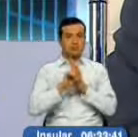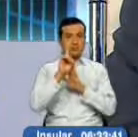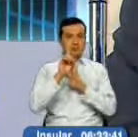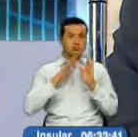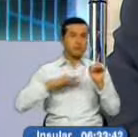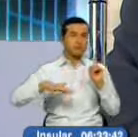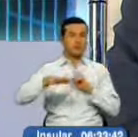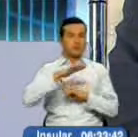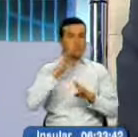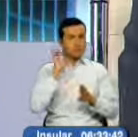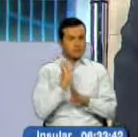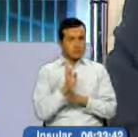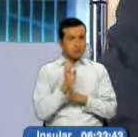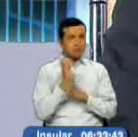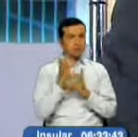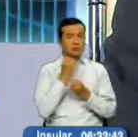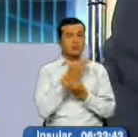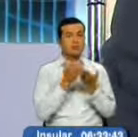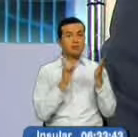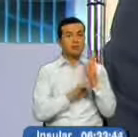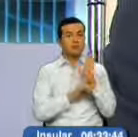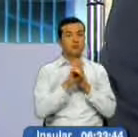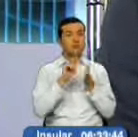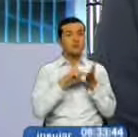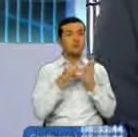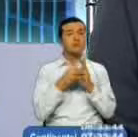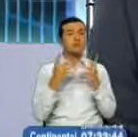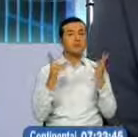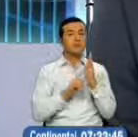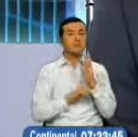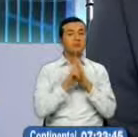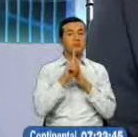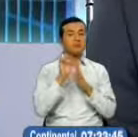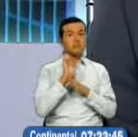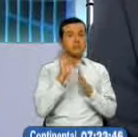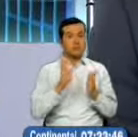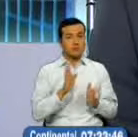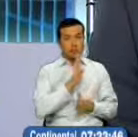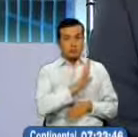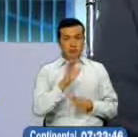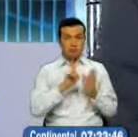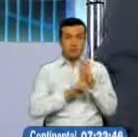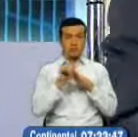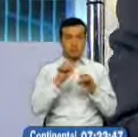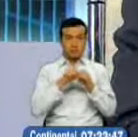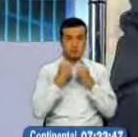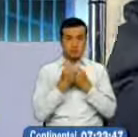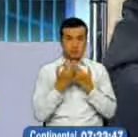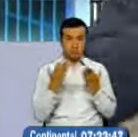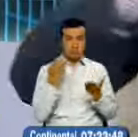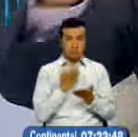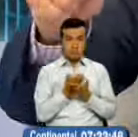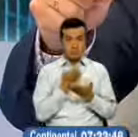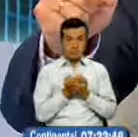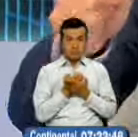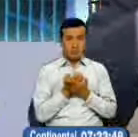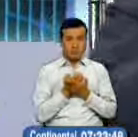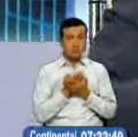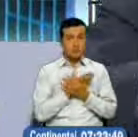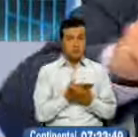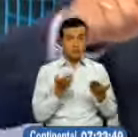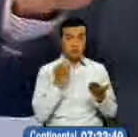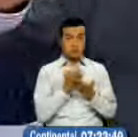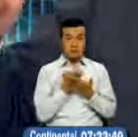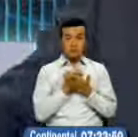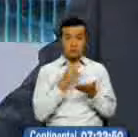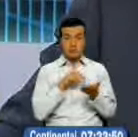del país. Y cuando hablo del desarrollo, me refiero al desarrollo de los ecuatorianos, al desarrollo social. La economía es un medio, la